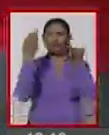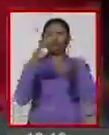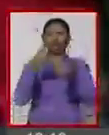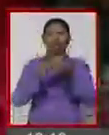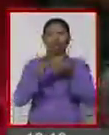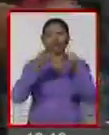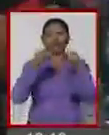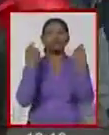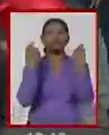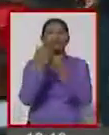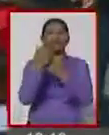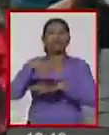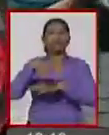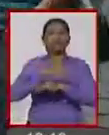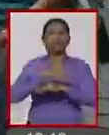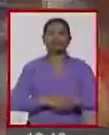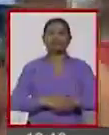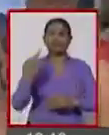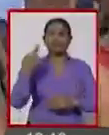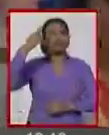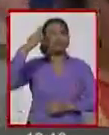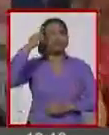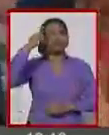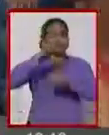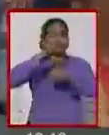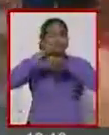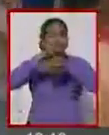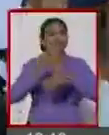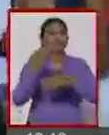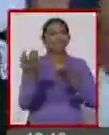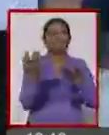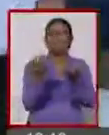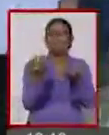sector como se les prometió. El motivo de nuestra marcha es por